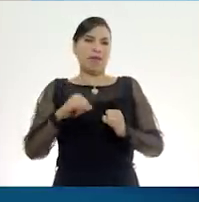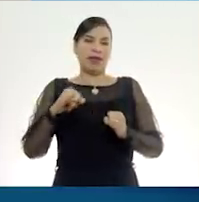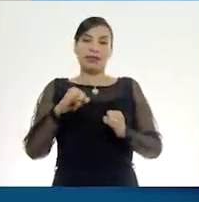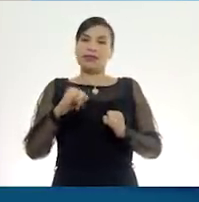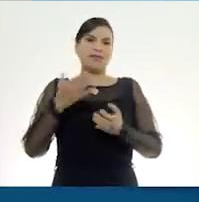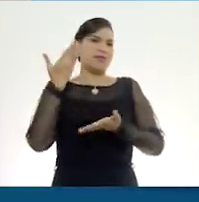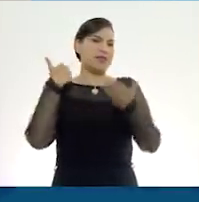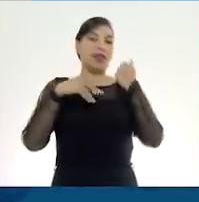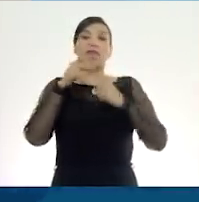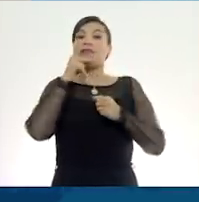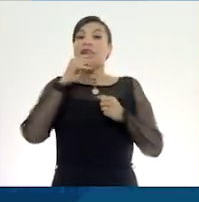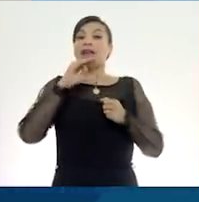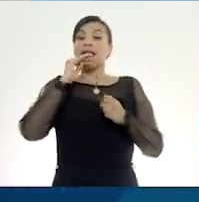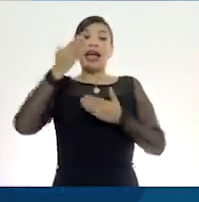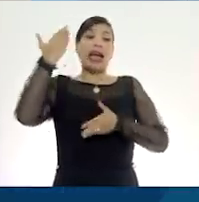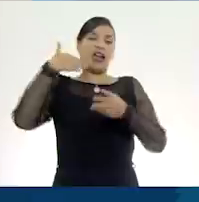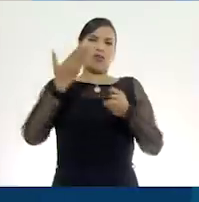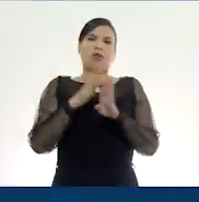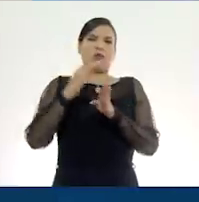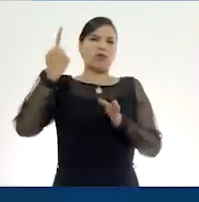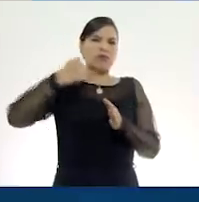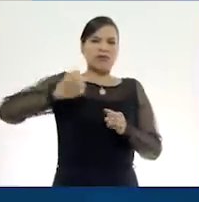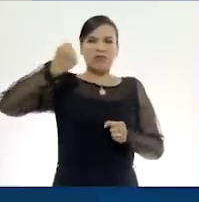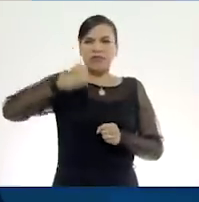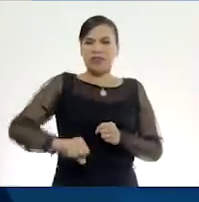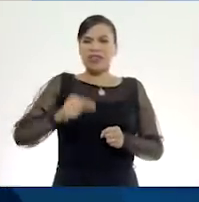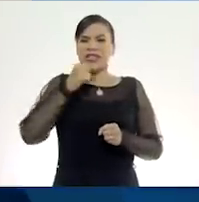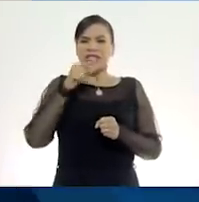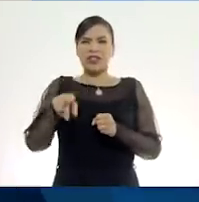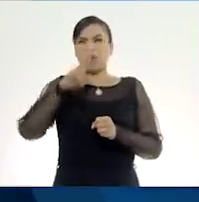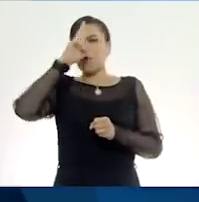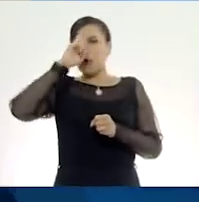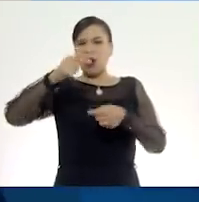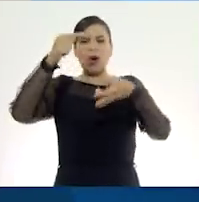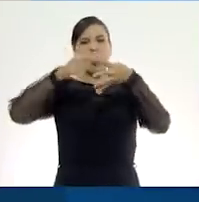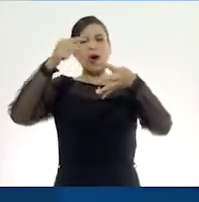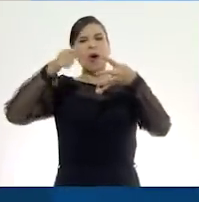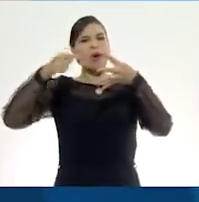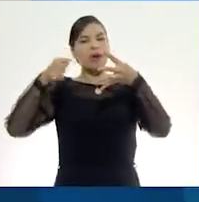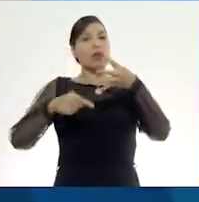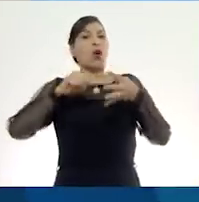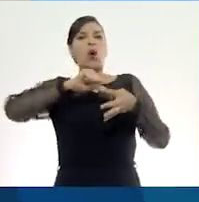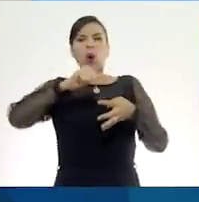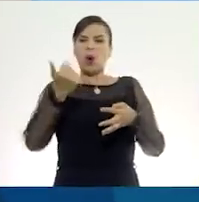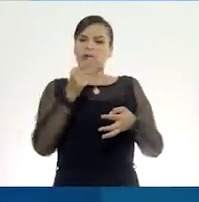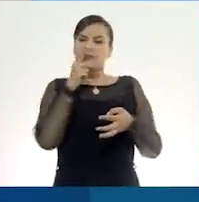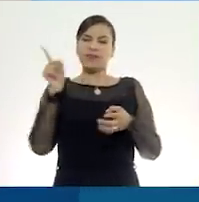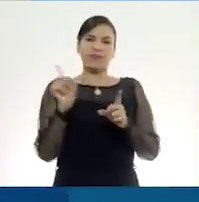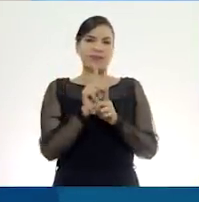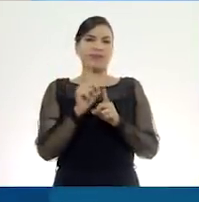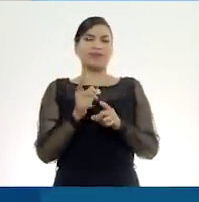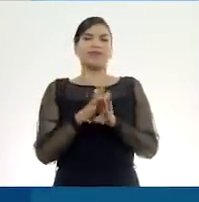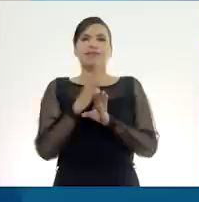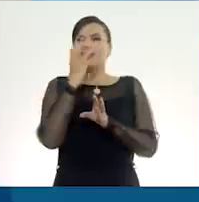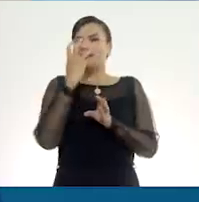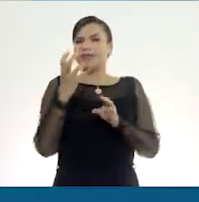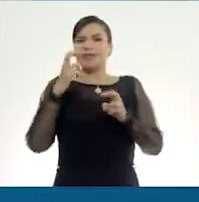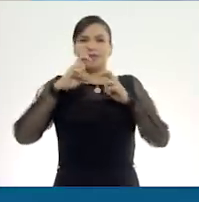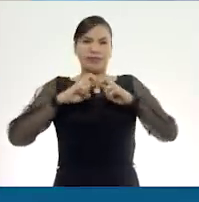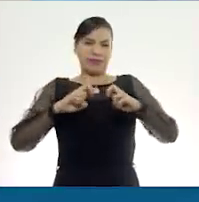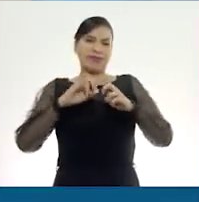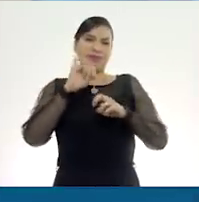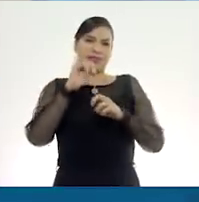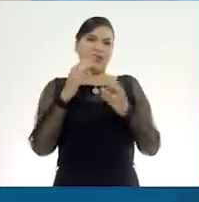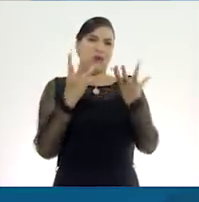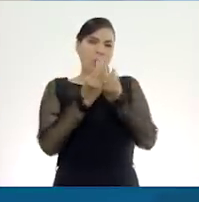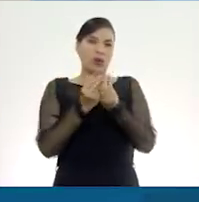Había padres y madres muy autoritarios que llenaban a los niños de prohibiciones, pero otros que también estaban cercanos. En